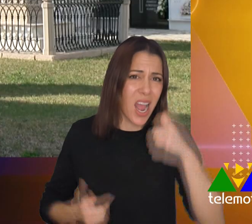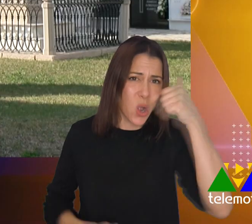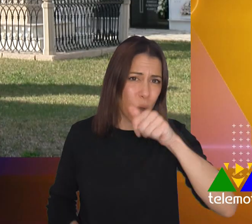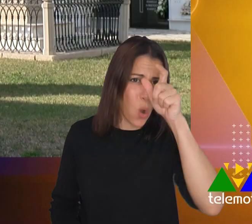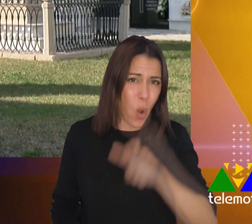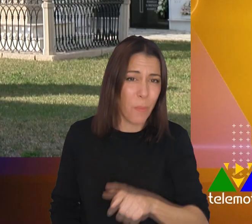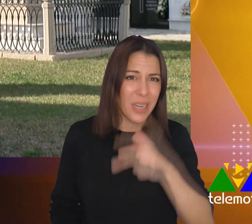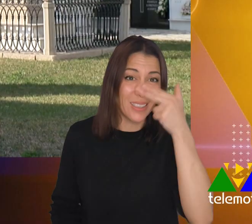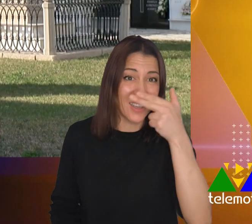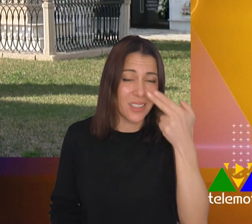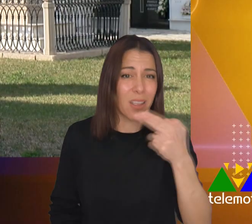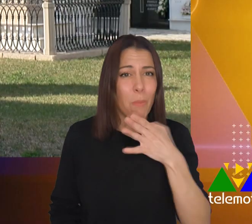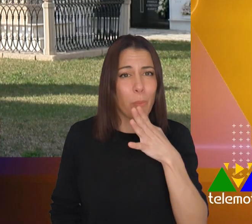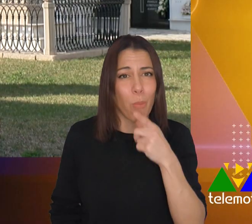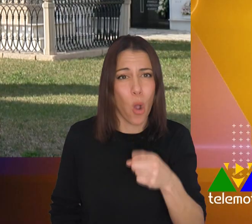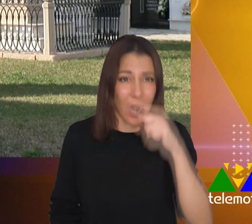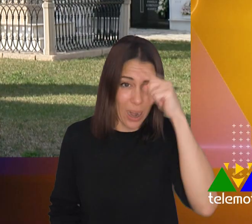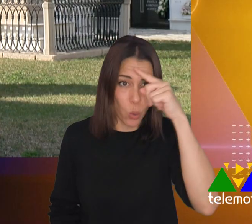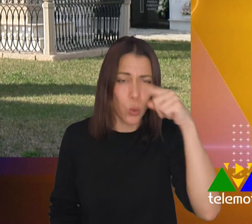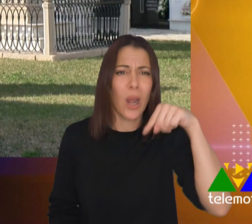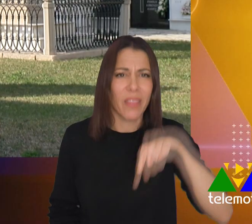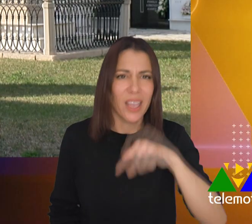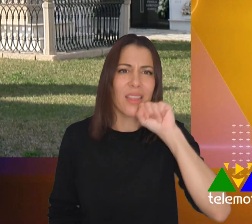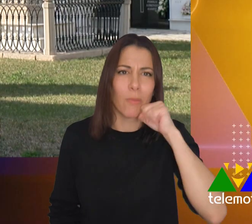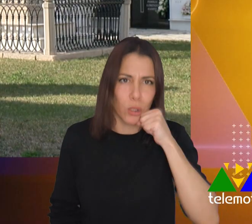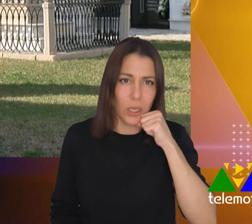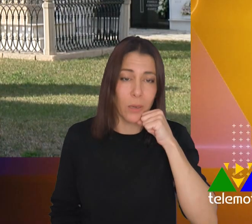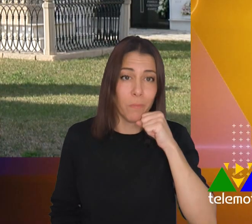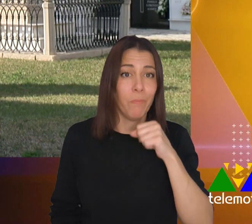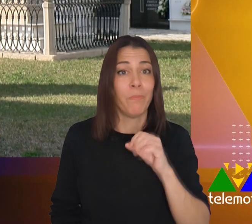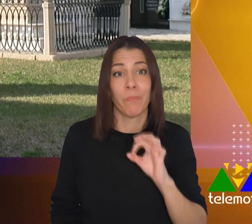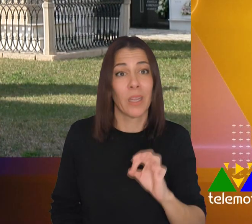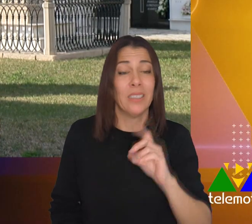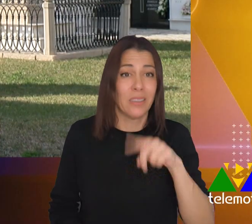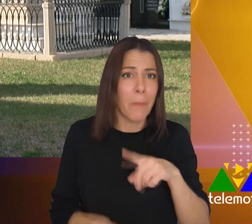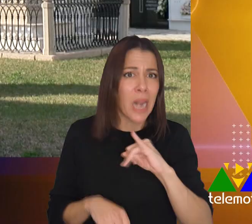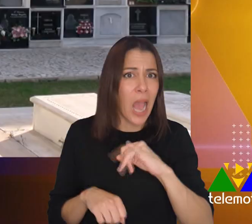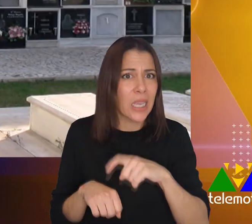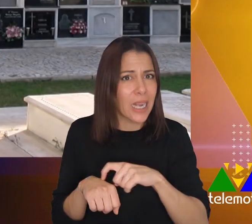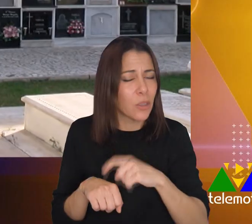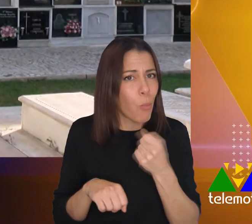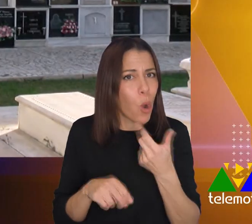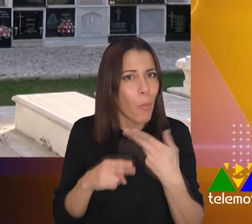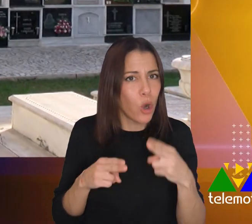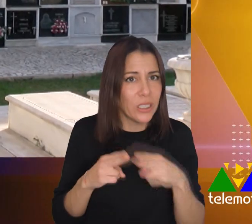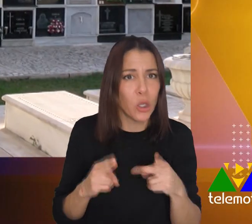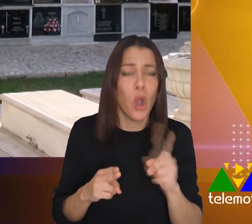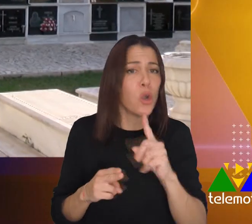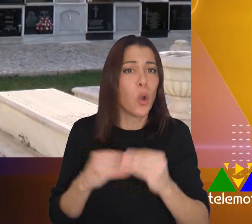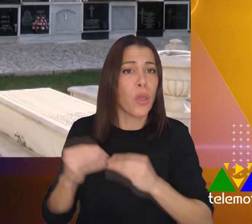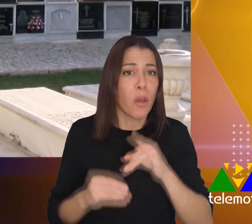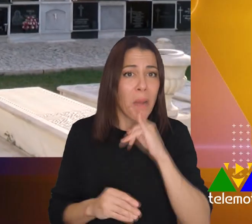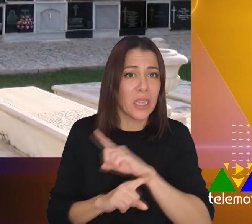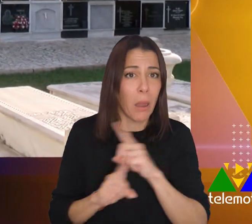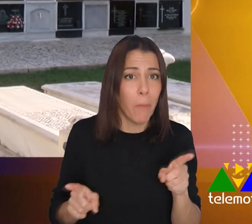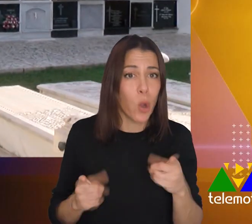su intereses por la cultura en Motril, ¿no? Tuvo su aspecto político, lo cual no lo hizo mal tampoco, es